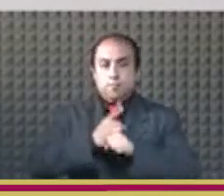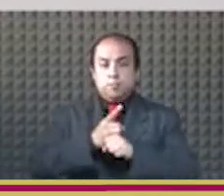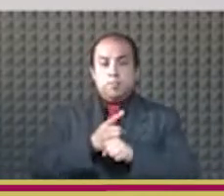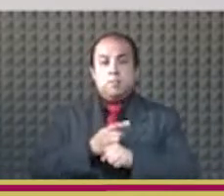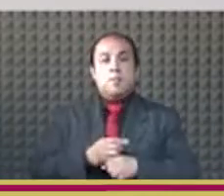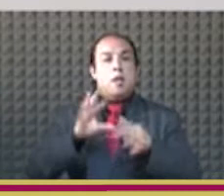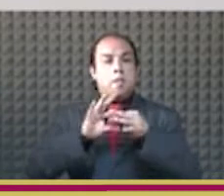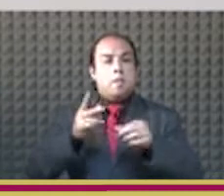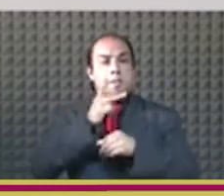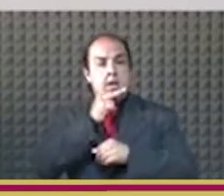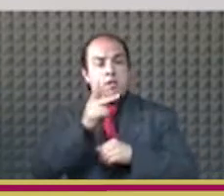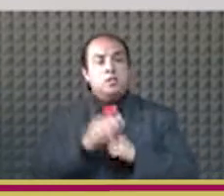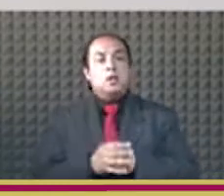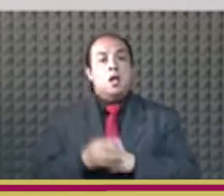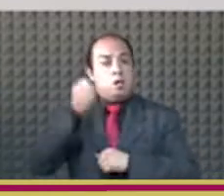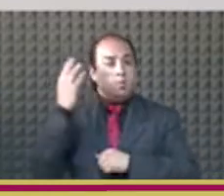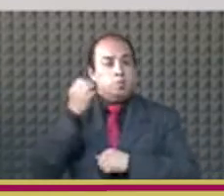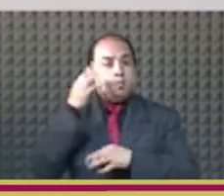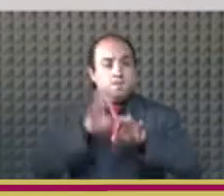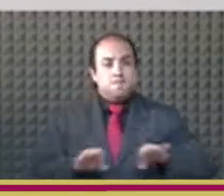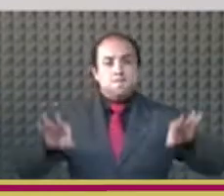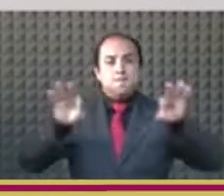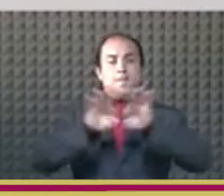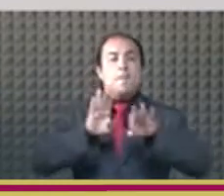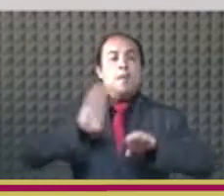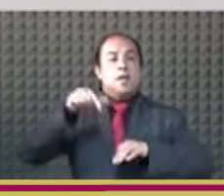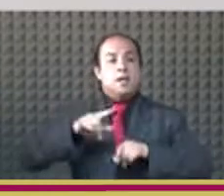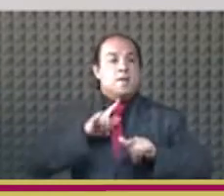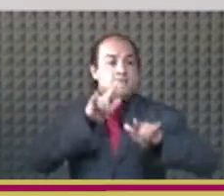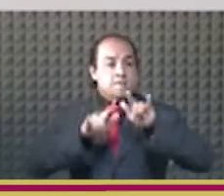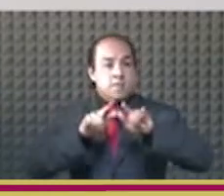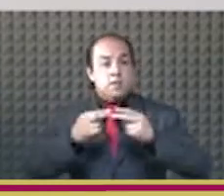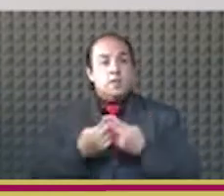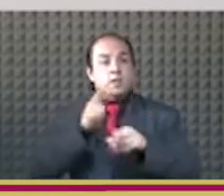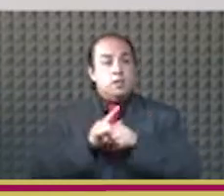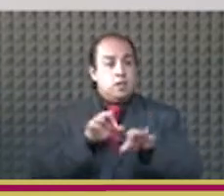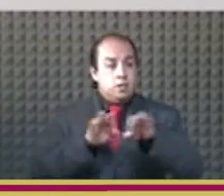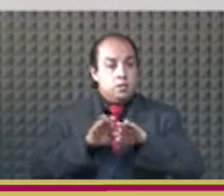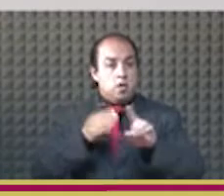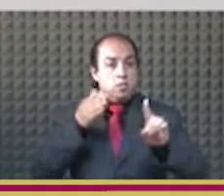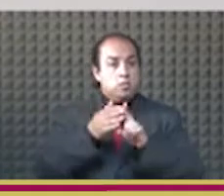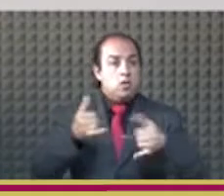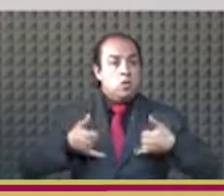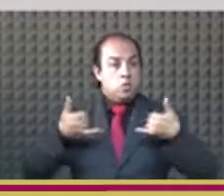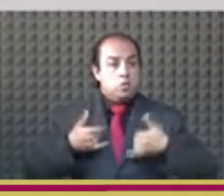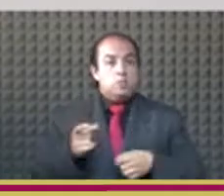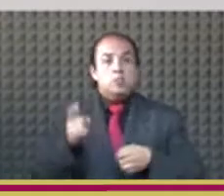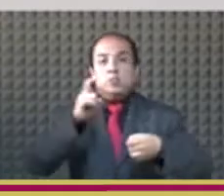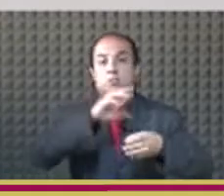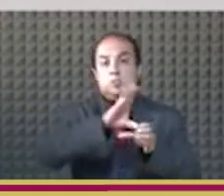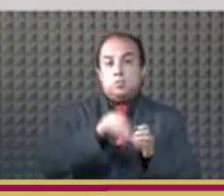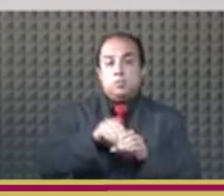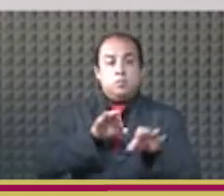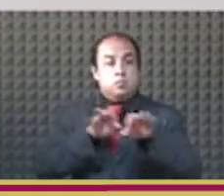dirigir un mensaje en un evento tan importante como lo es la Feria Nacional del Empleo para Jóvenes e Inclusión